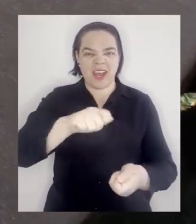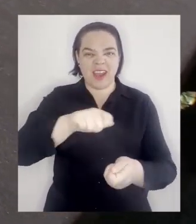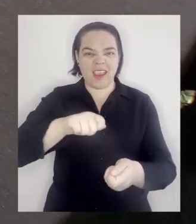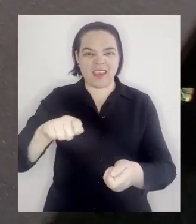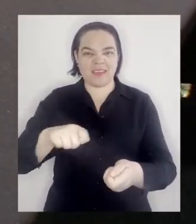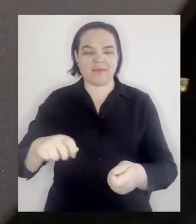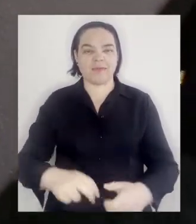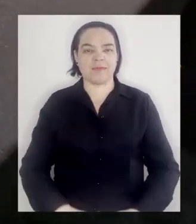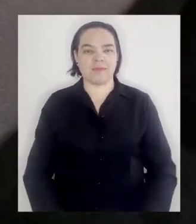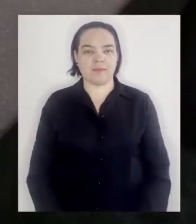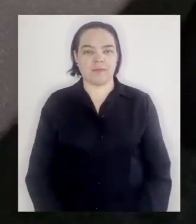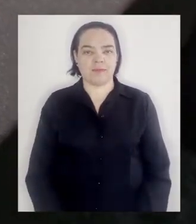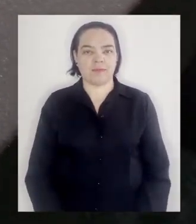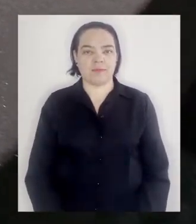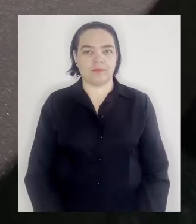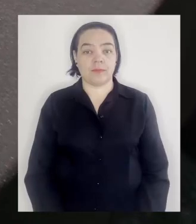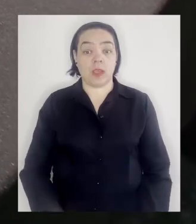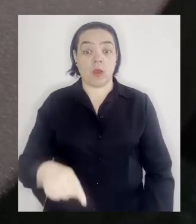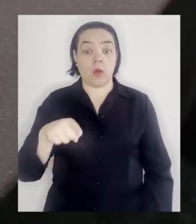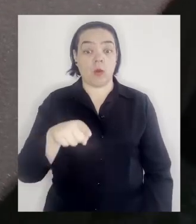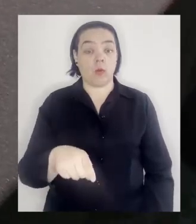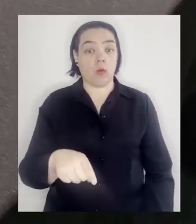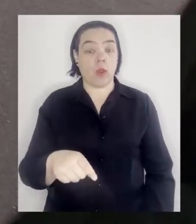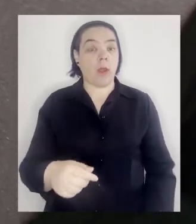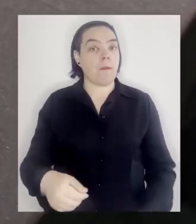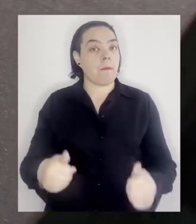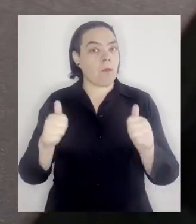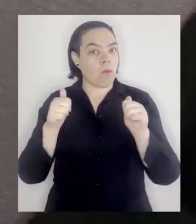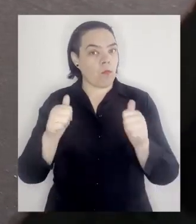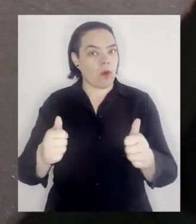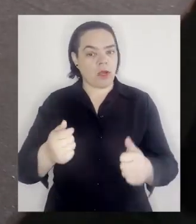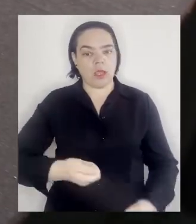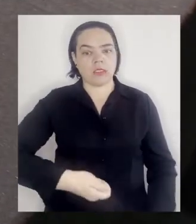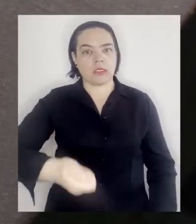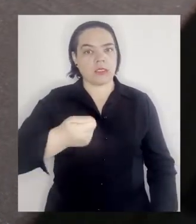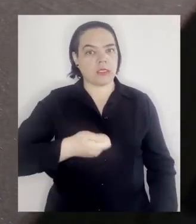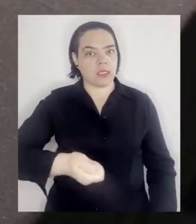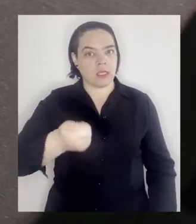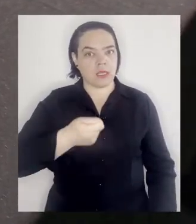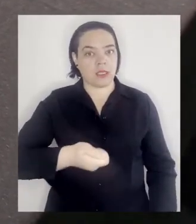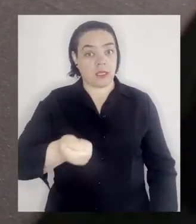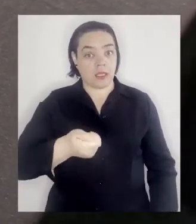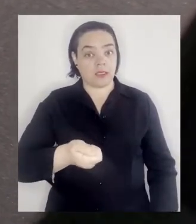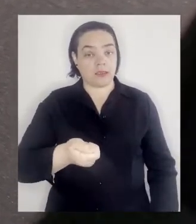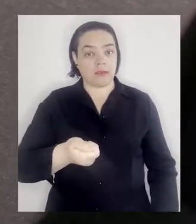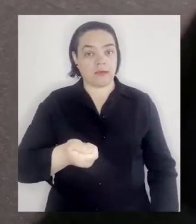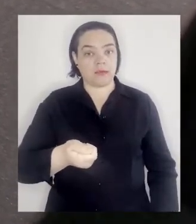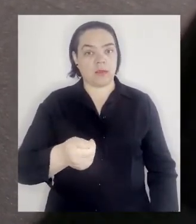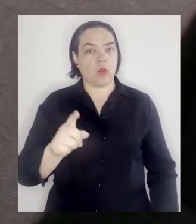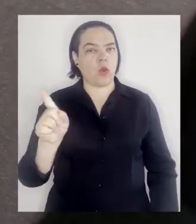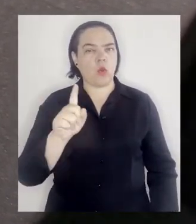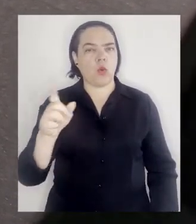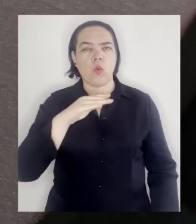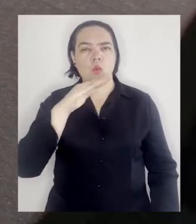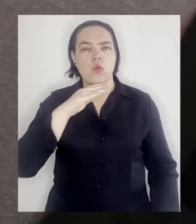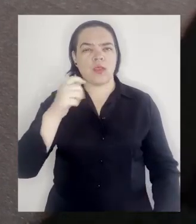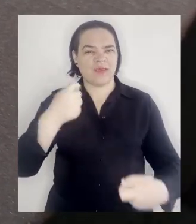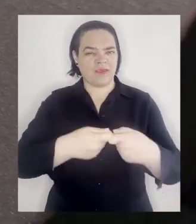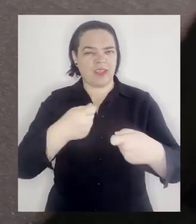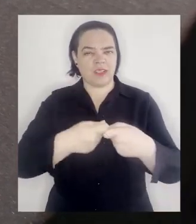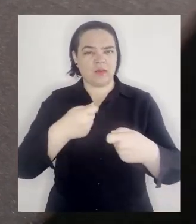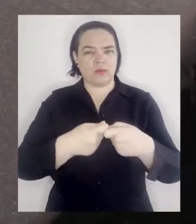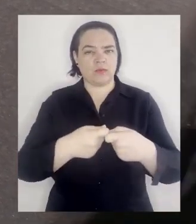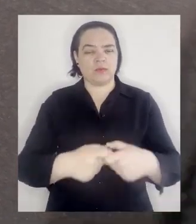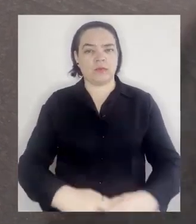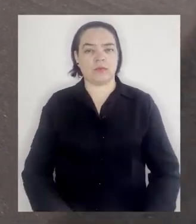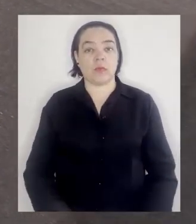sartena de panqueque, yo prefiero no utilizar eso, no prefiero no utilizar el fielo. Por eso que